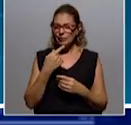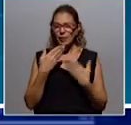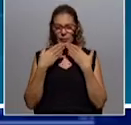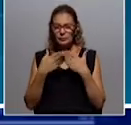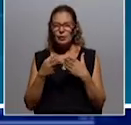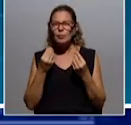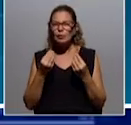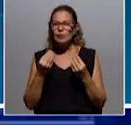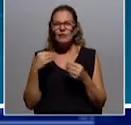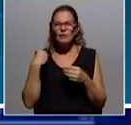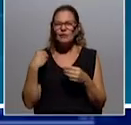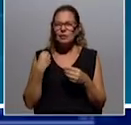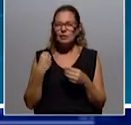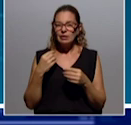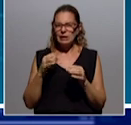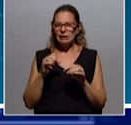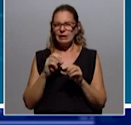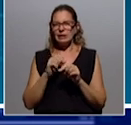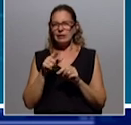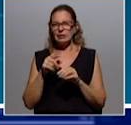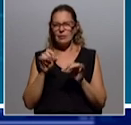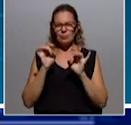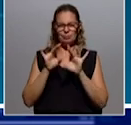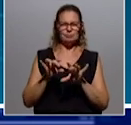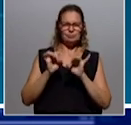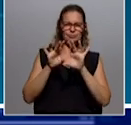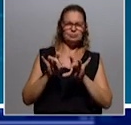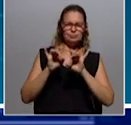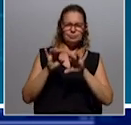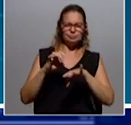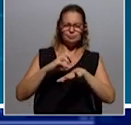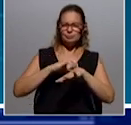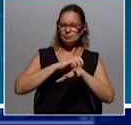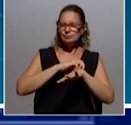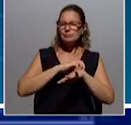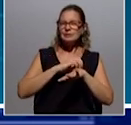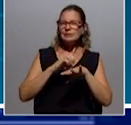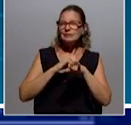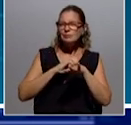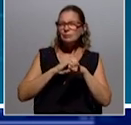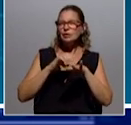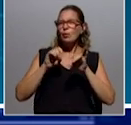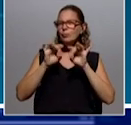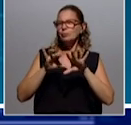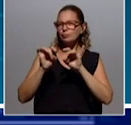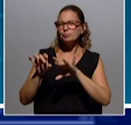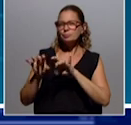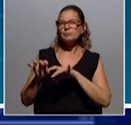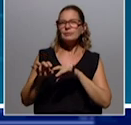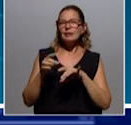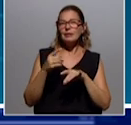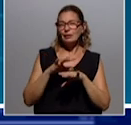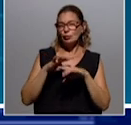allí, la diseminación de esta epidemia, ¿no?, que ha advertido, o por lo menos ha puesto